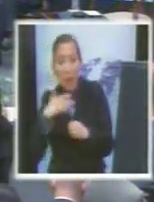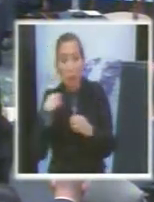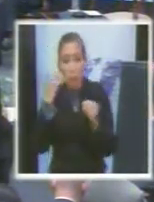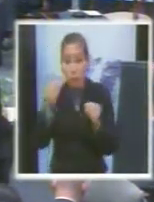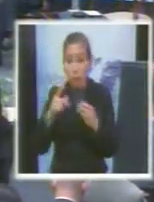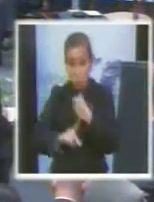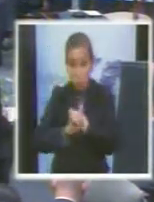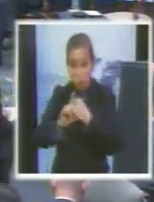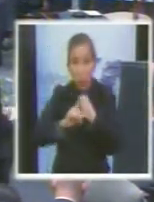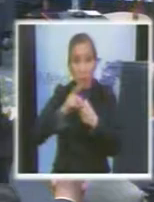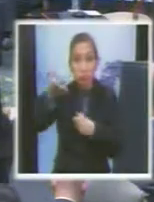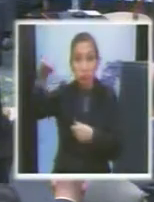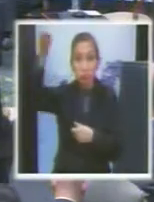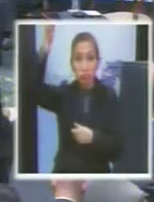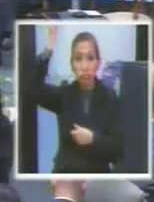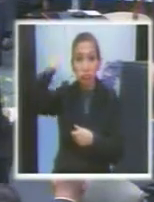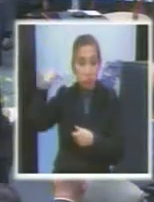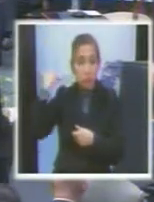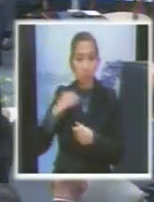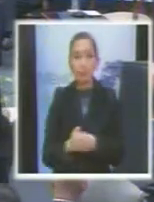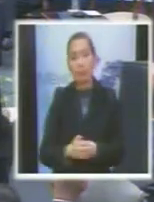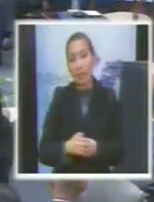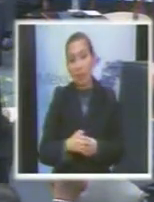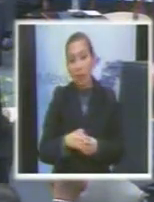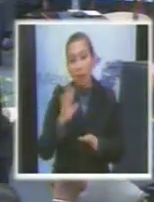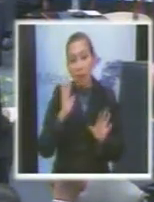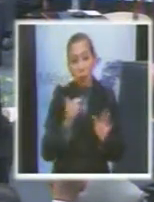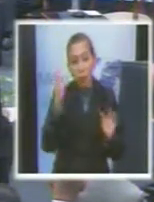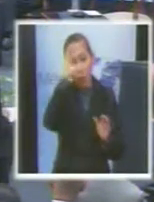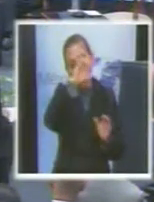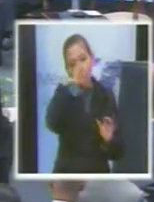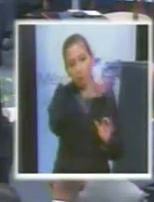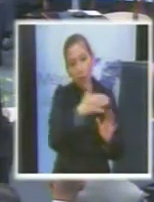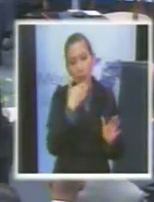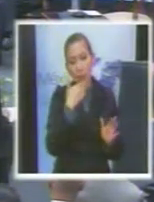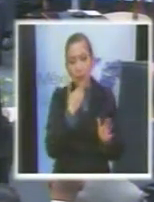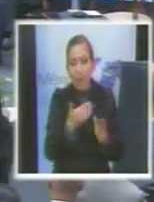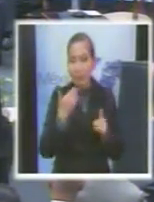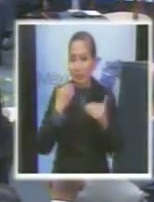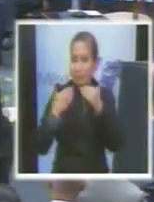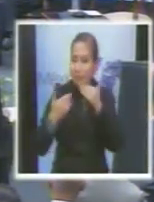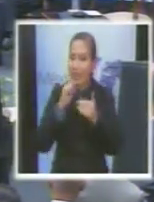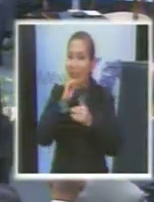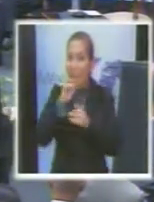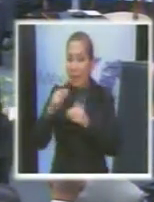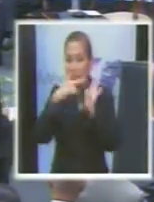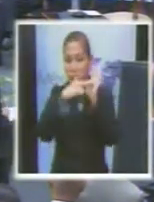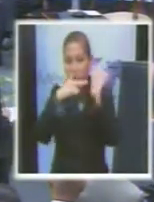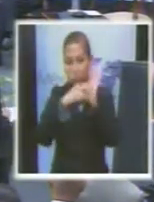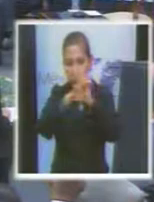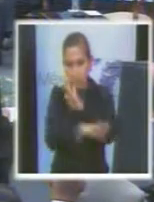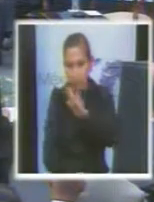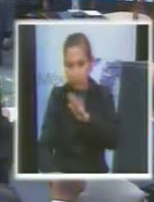serios conflictos en el pasado. Nuestro bagaje cultural y diplomático, así como los principios fundamentales de la